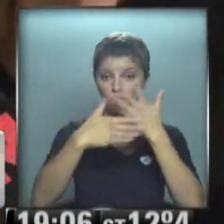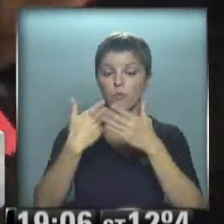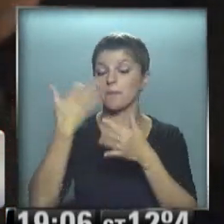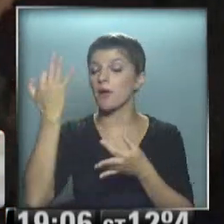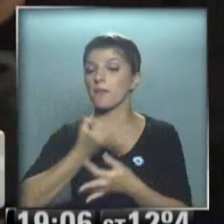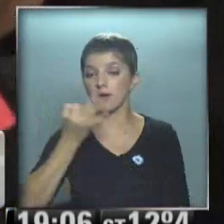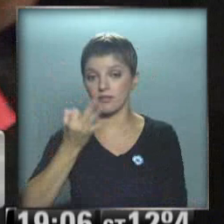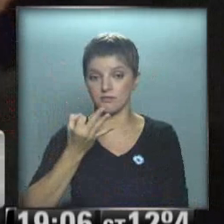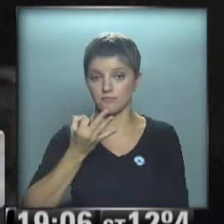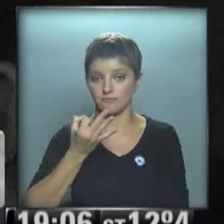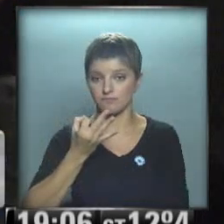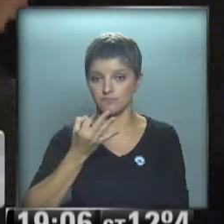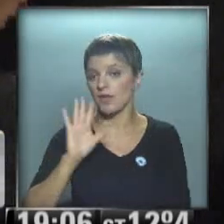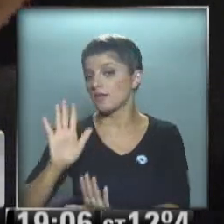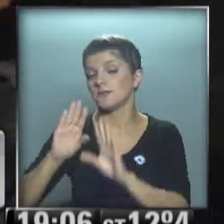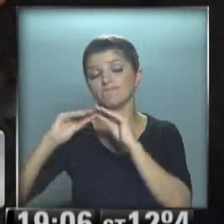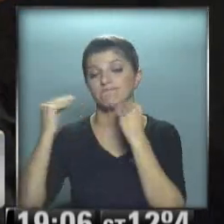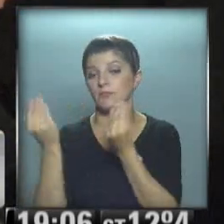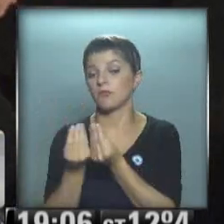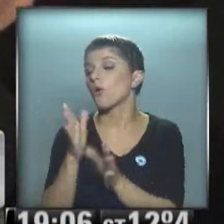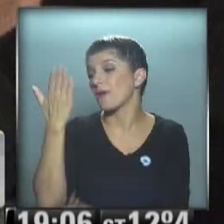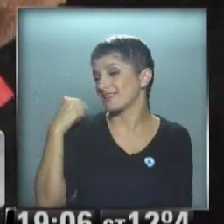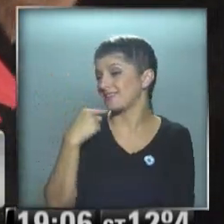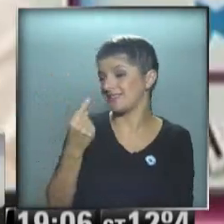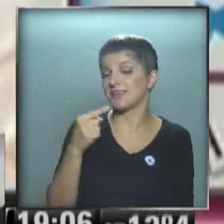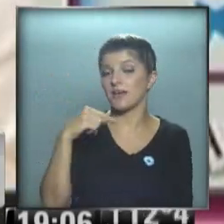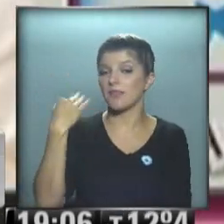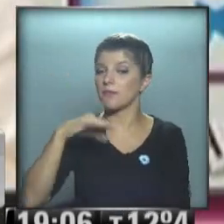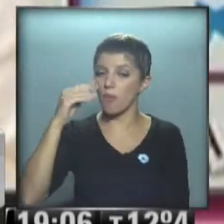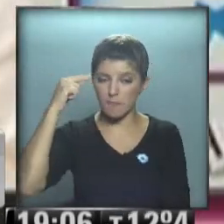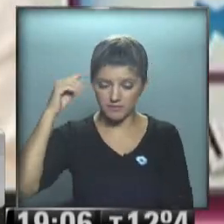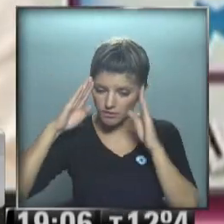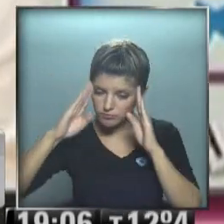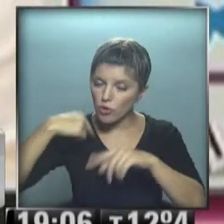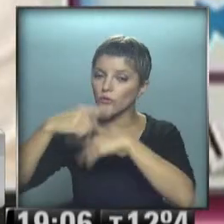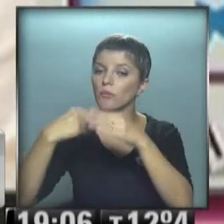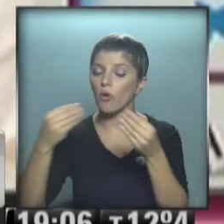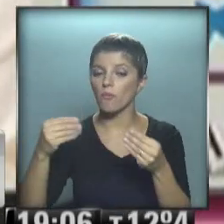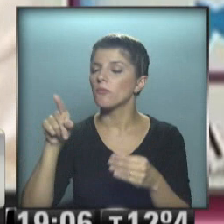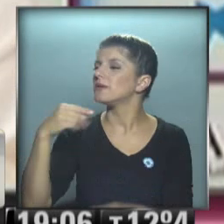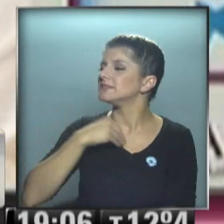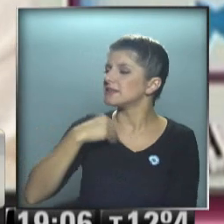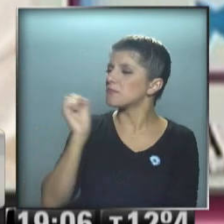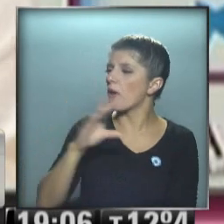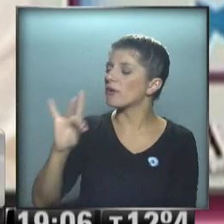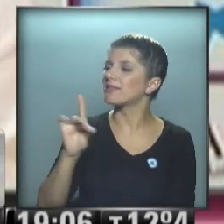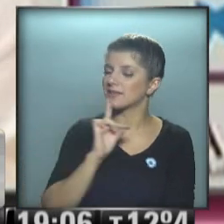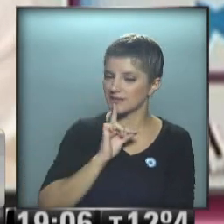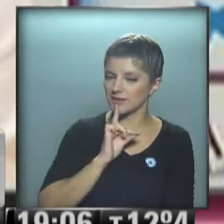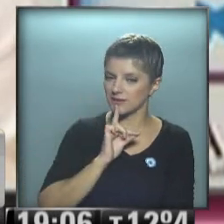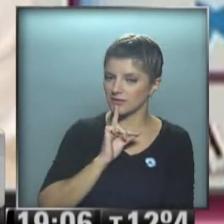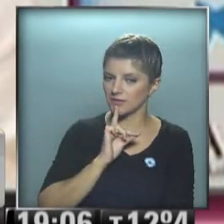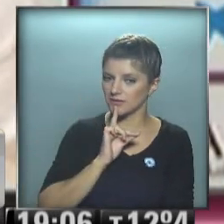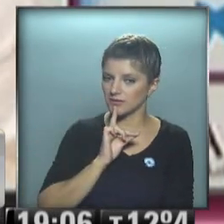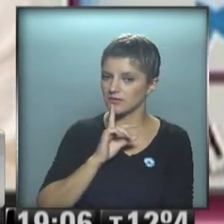que terminó de esta manera y como dije recién, hay que pensar en lo que viene. ¿Te dio un poquito de lástima por el Tata, por esta experiencia